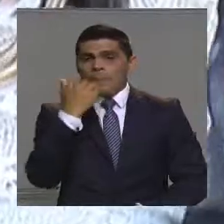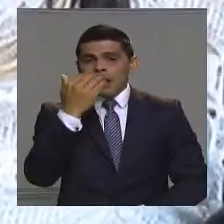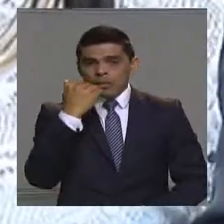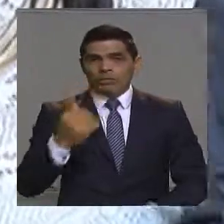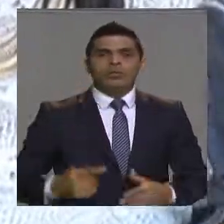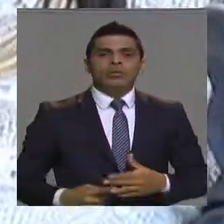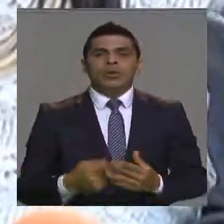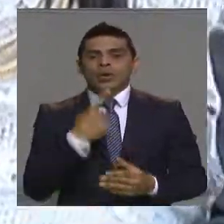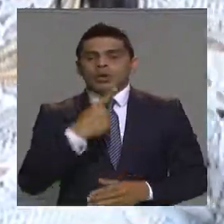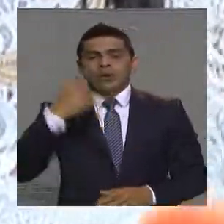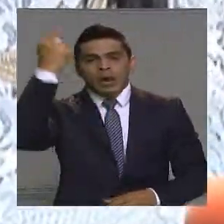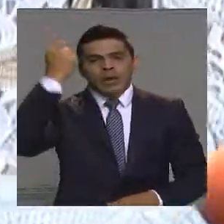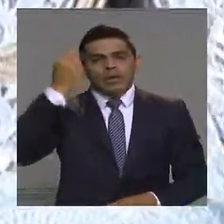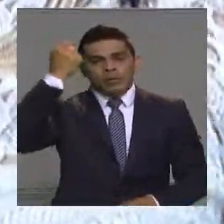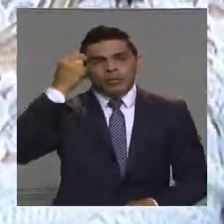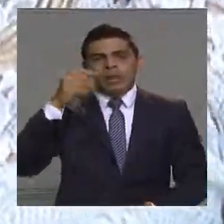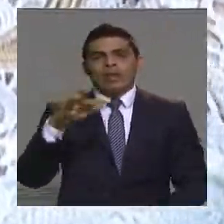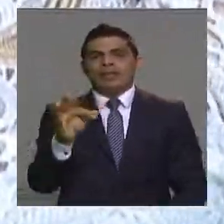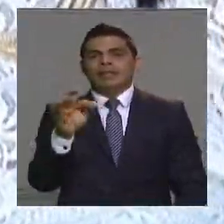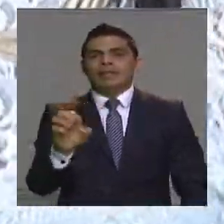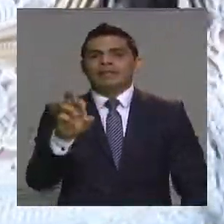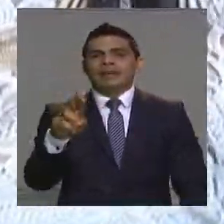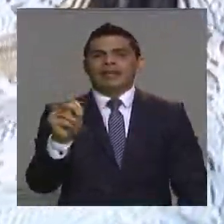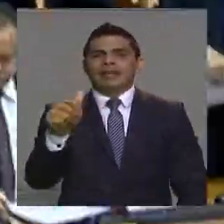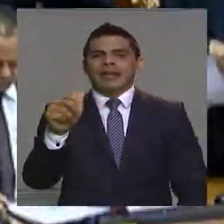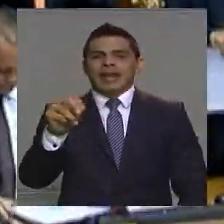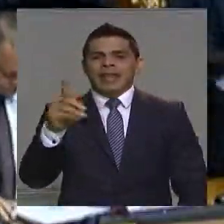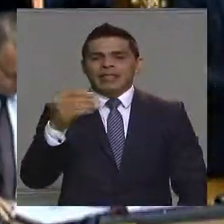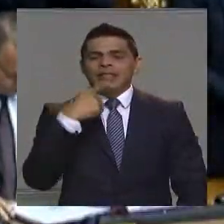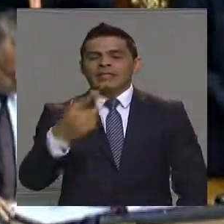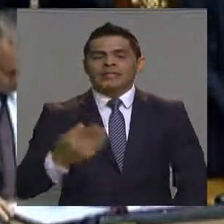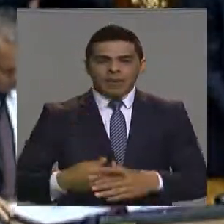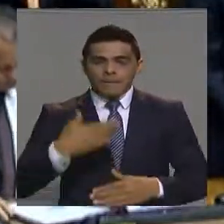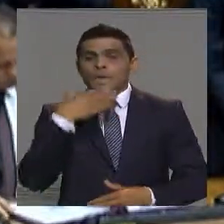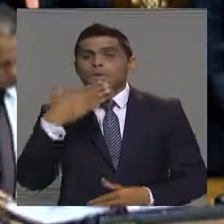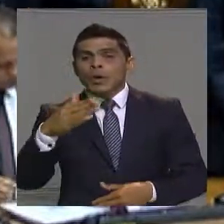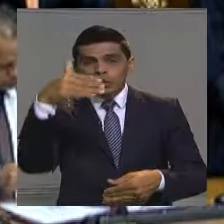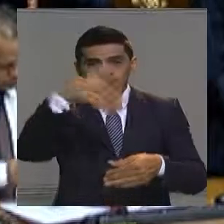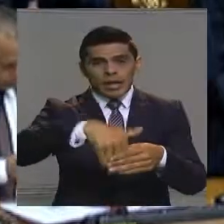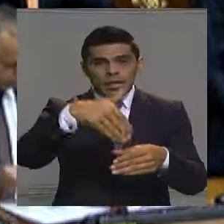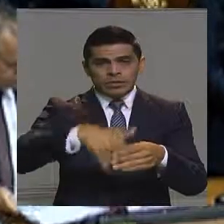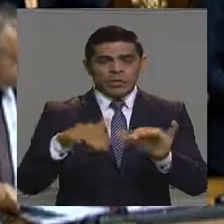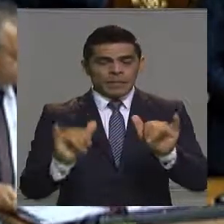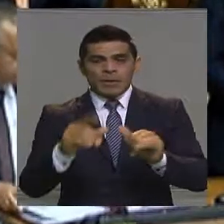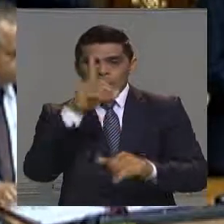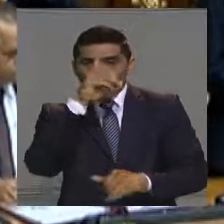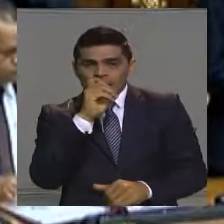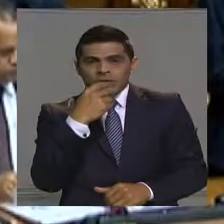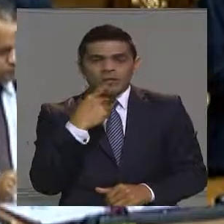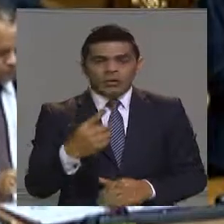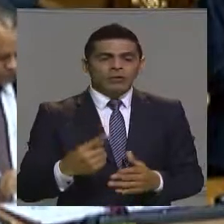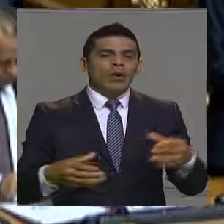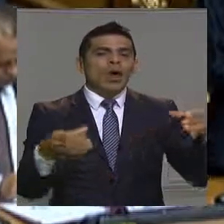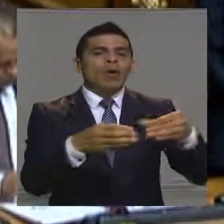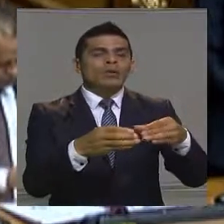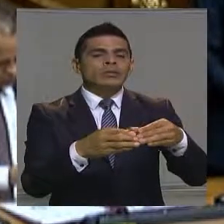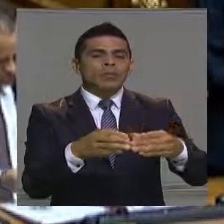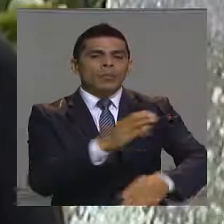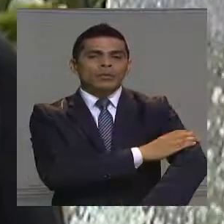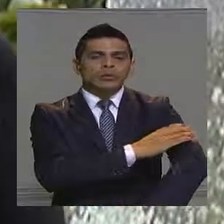de la diputada Fernández, podría devenir en posibles elecciones presidenciales durante este año, por lo que la coalición opositora